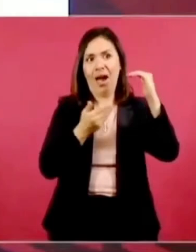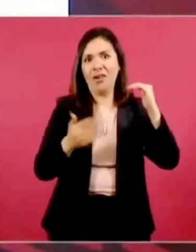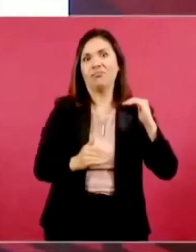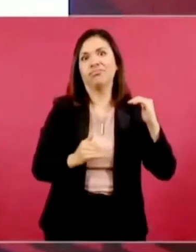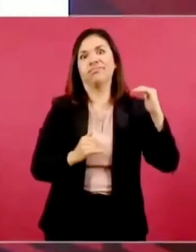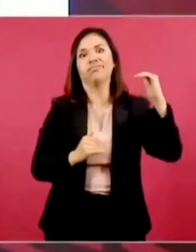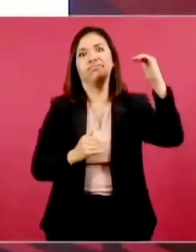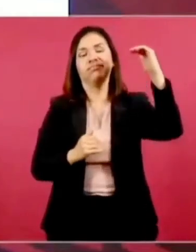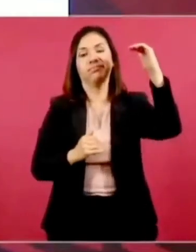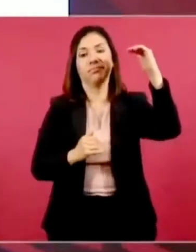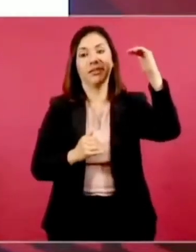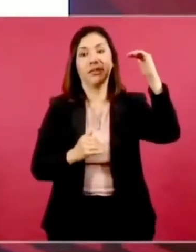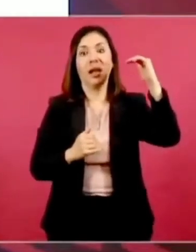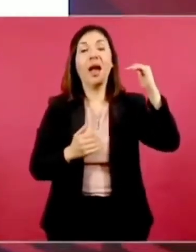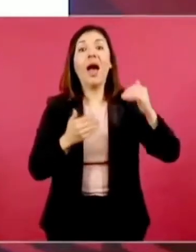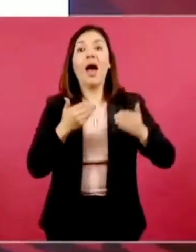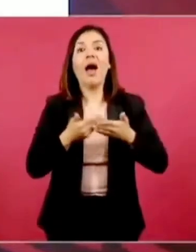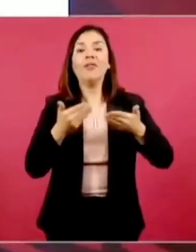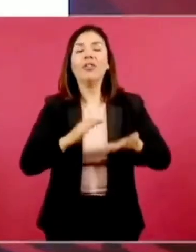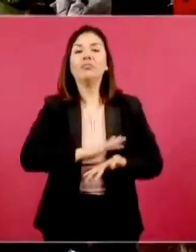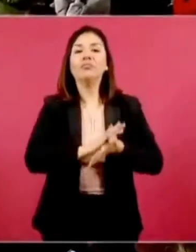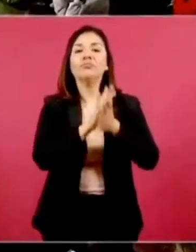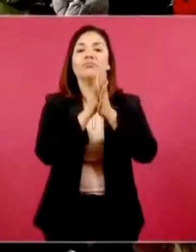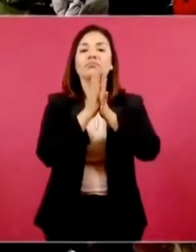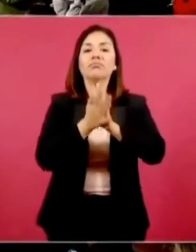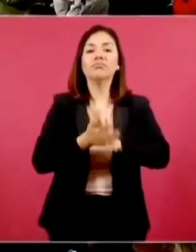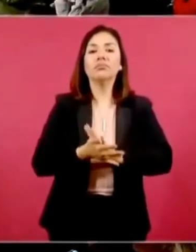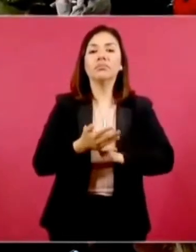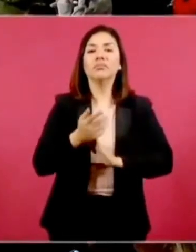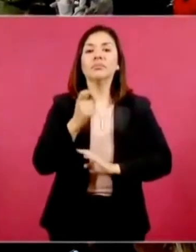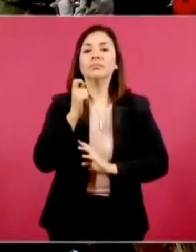Entonces se convirtieron en